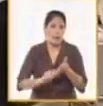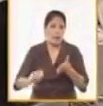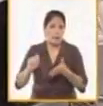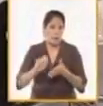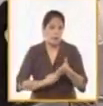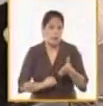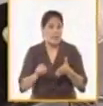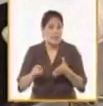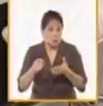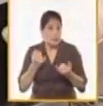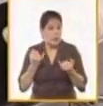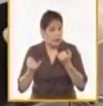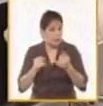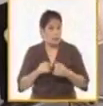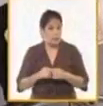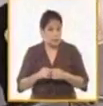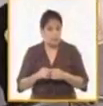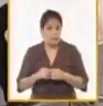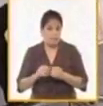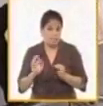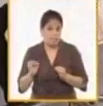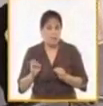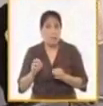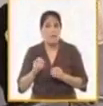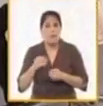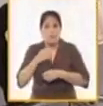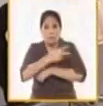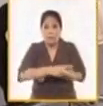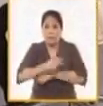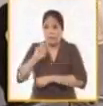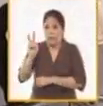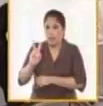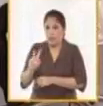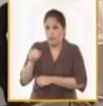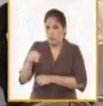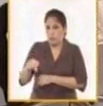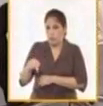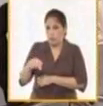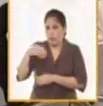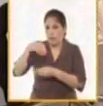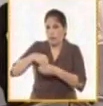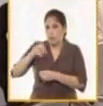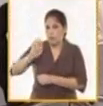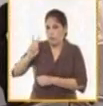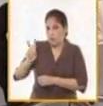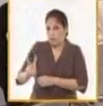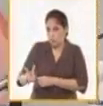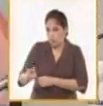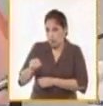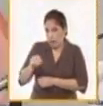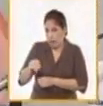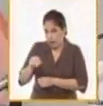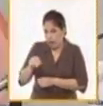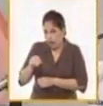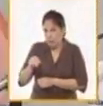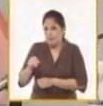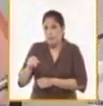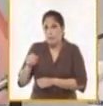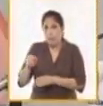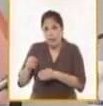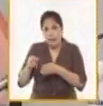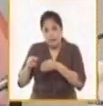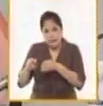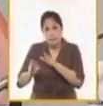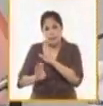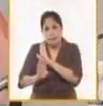interesante, embajador, porque Venezuela, o sea, dentro de la Revolución Bolivariana se ha ido en